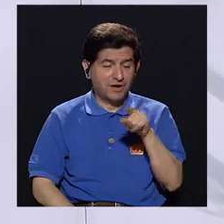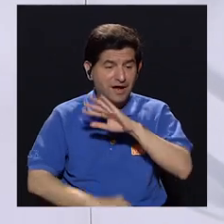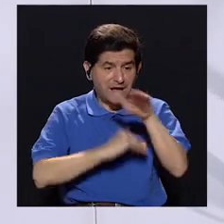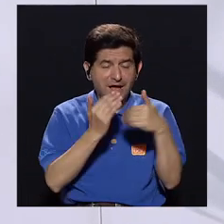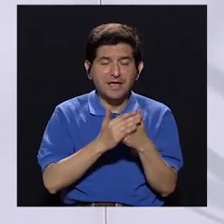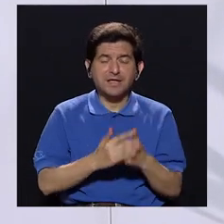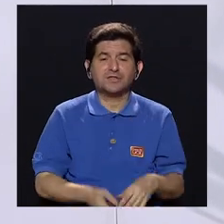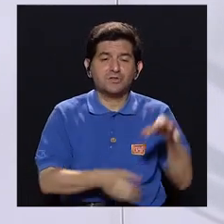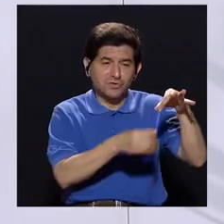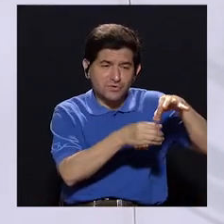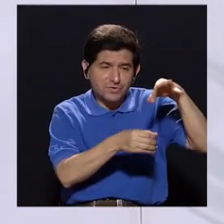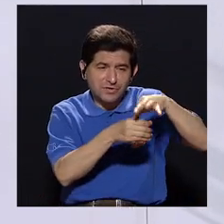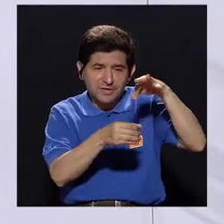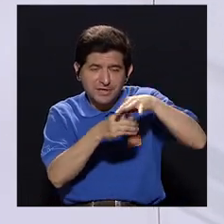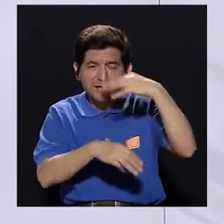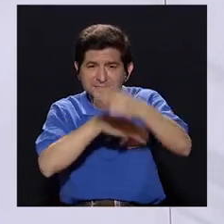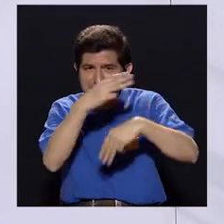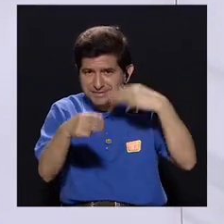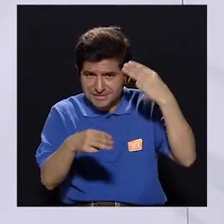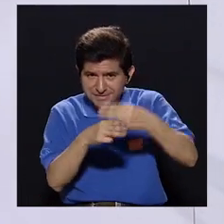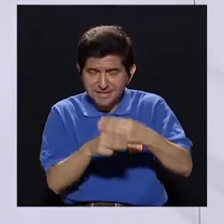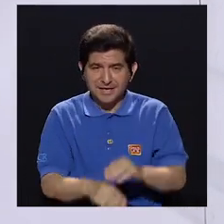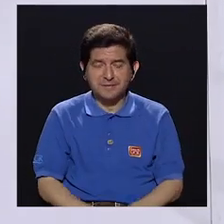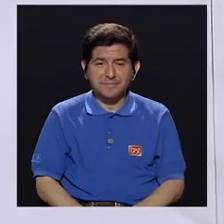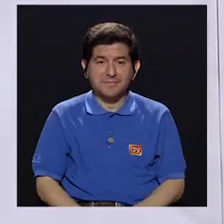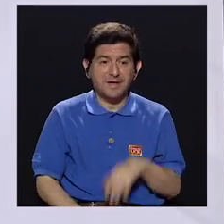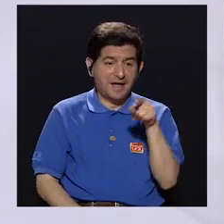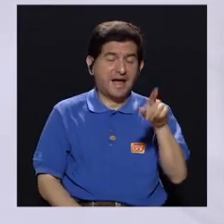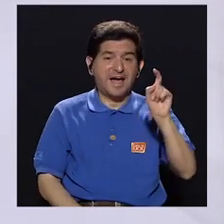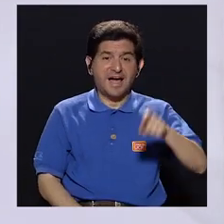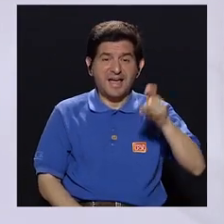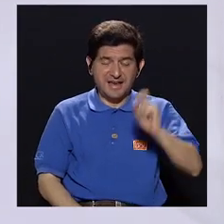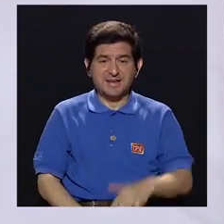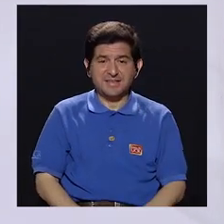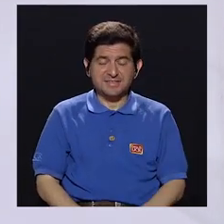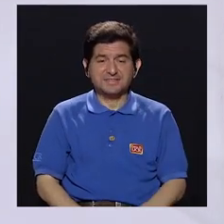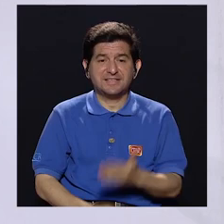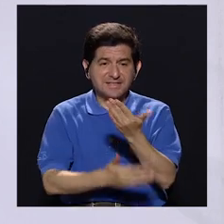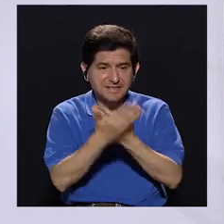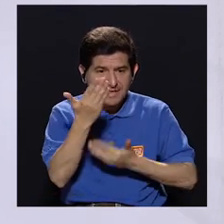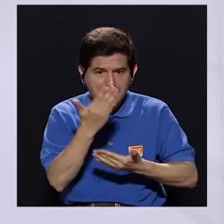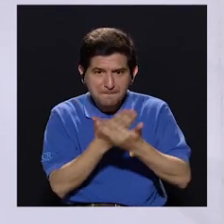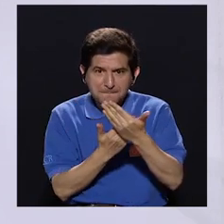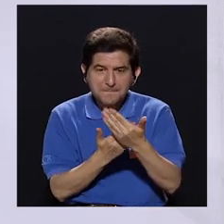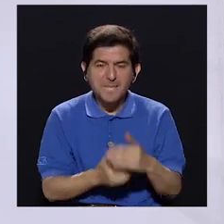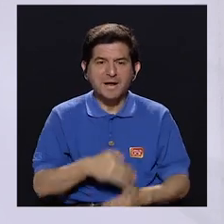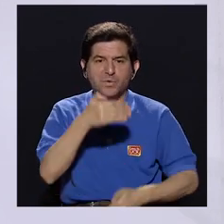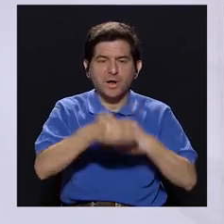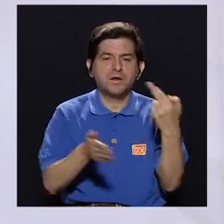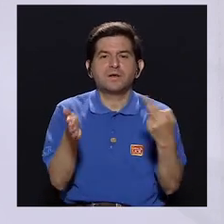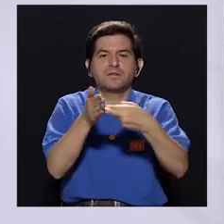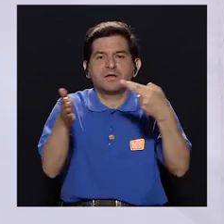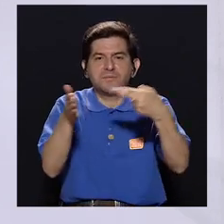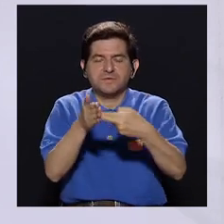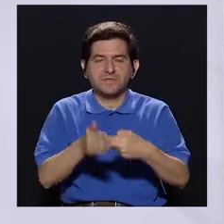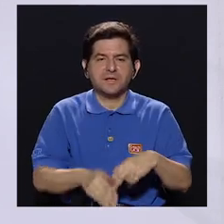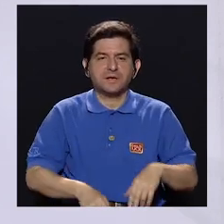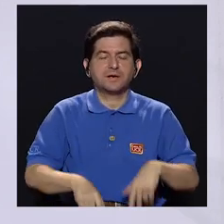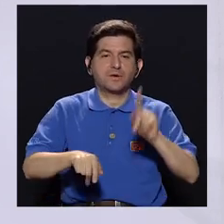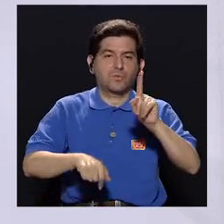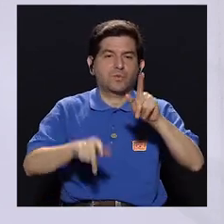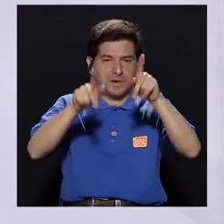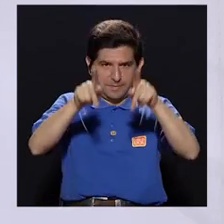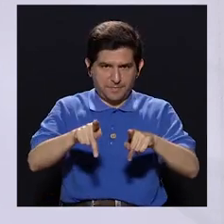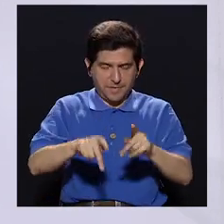en todas las plantaciones a nivel mundial la vainilla tiene que ser polinizada manualmente O sea hay